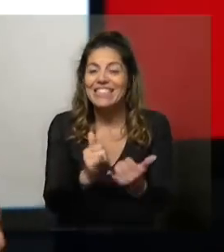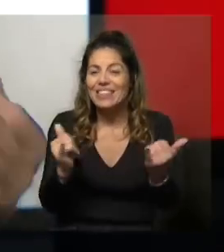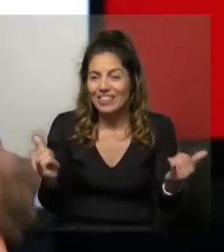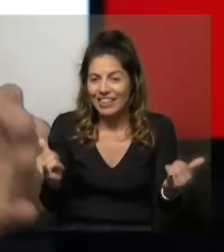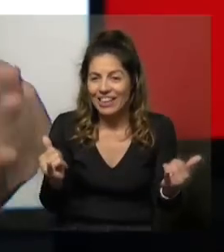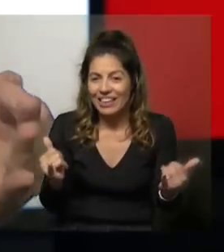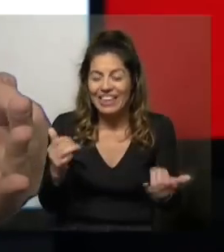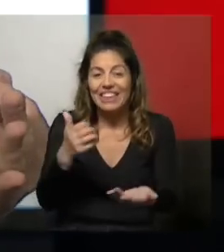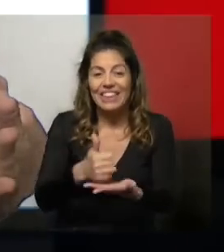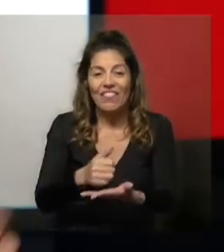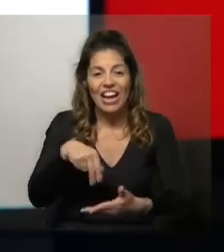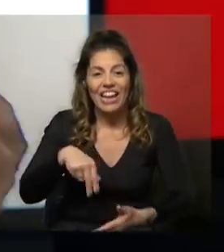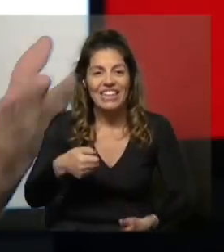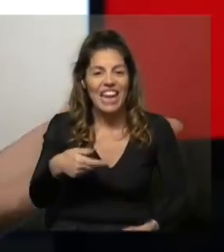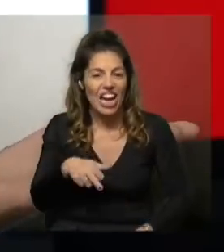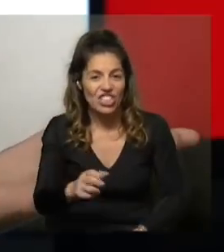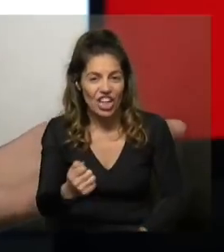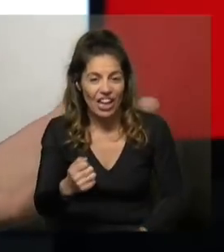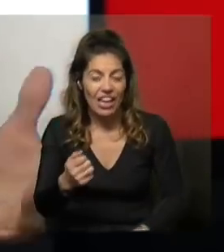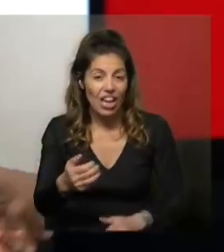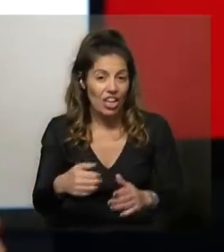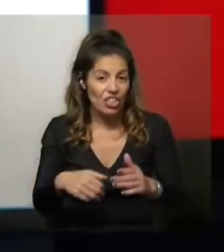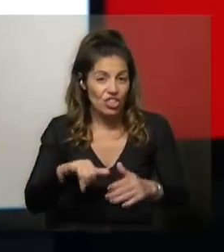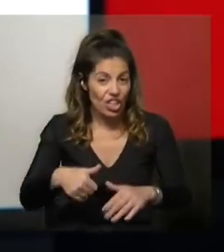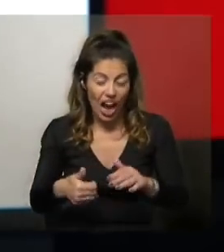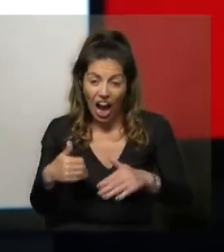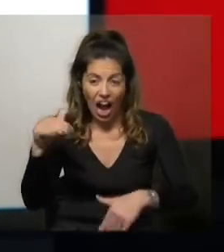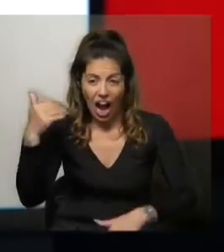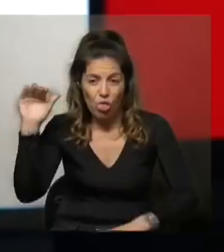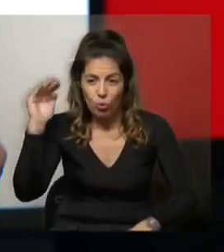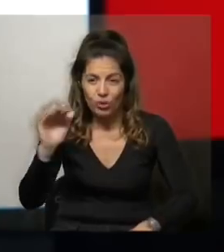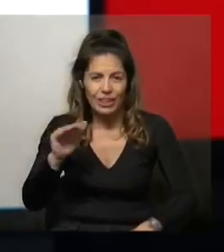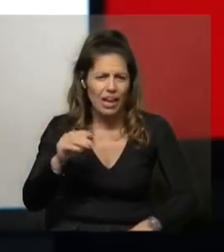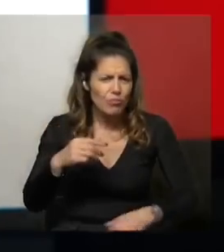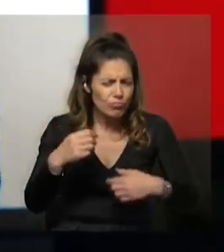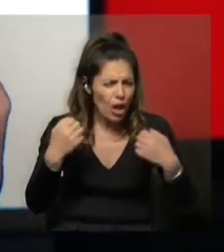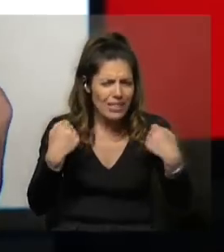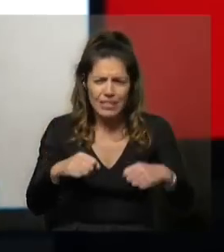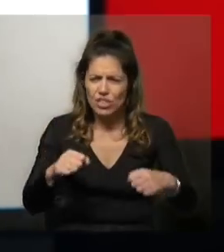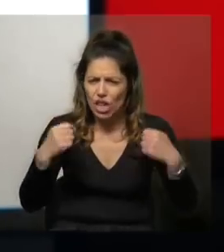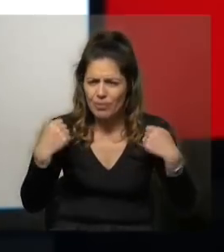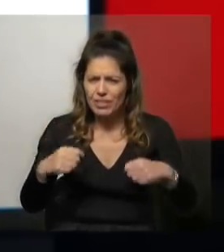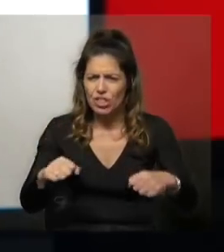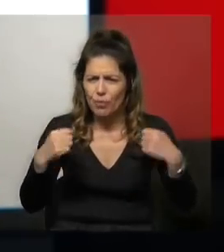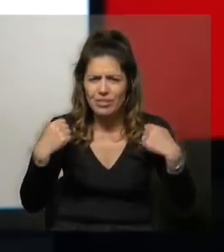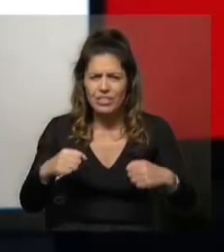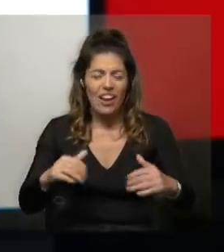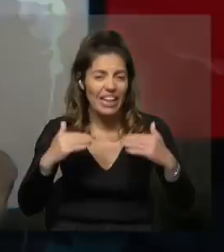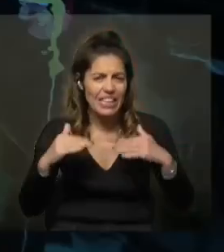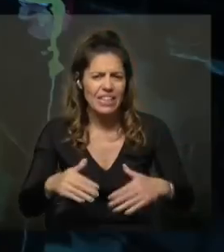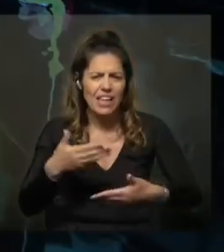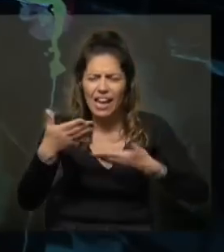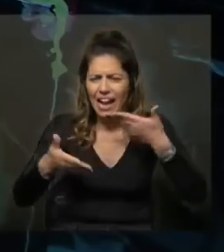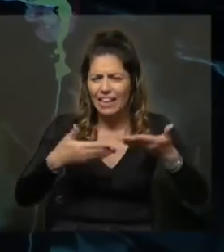que estaba Nacha Guevara y ya era mayor no paró de ensayar de hacer gimnasia y de cantar